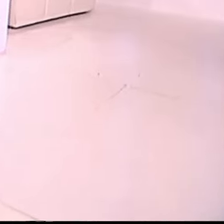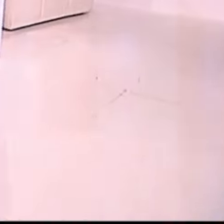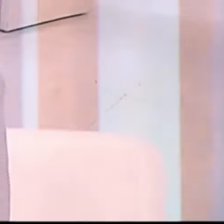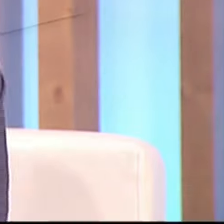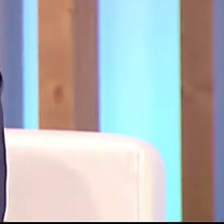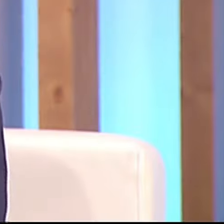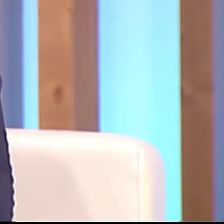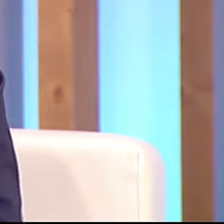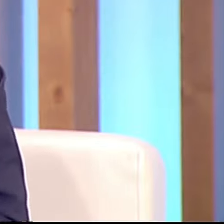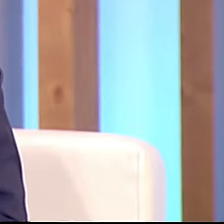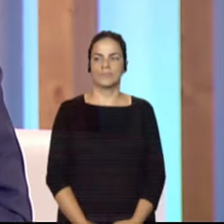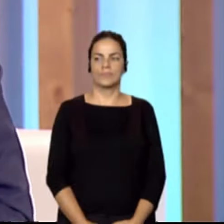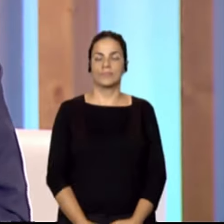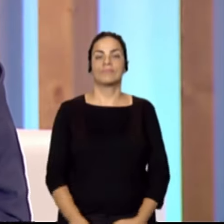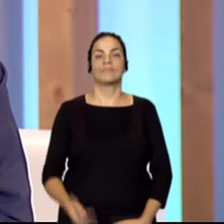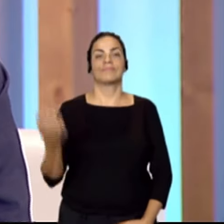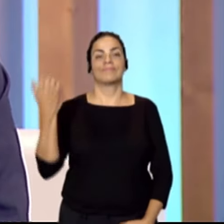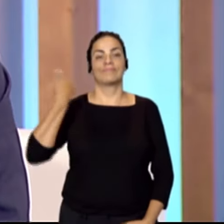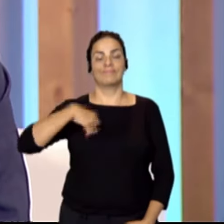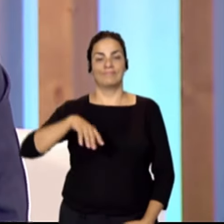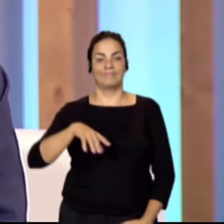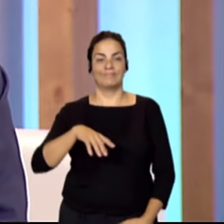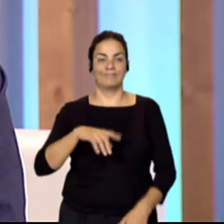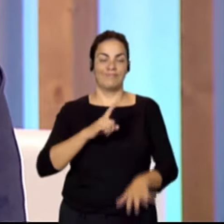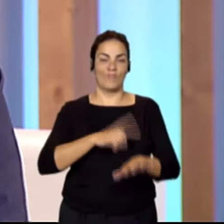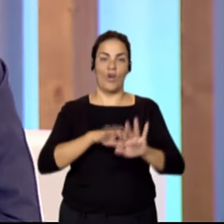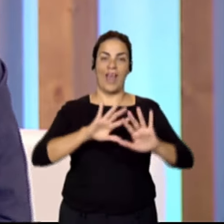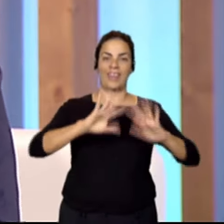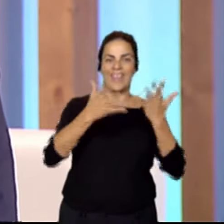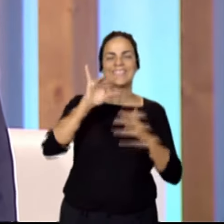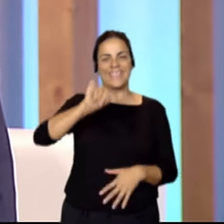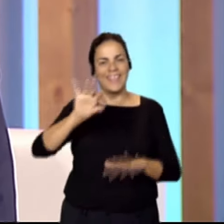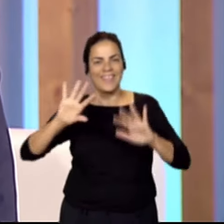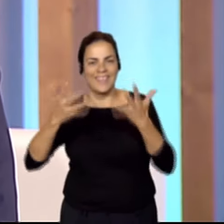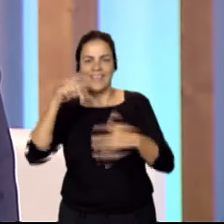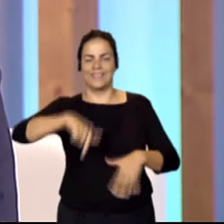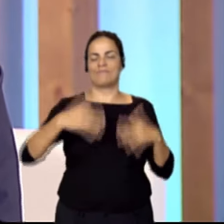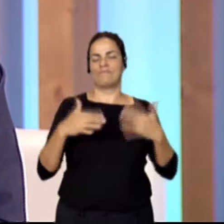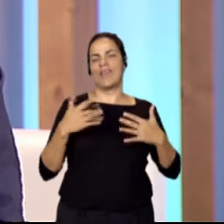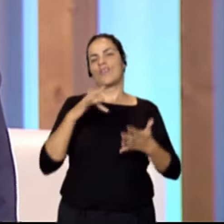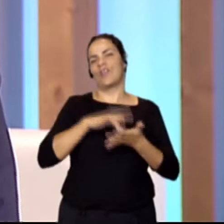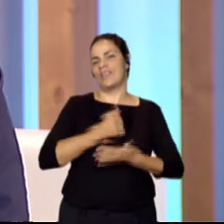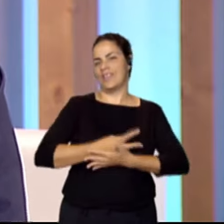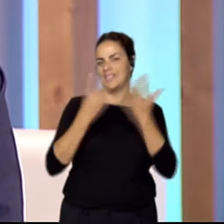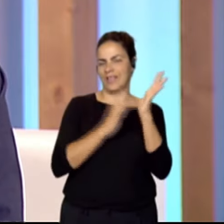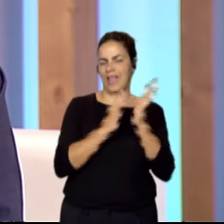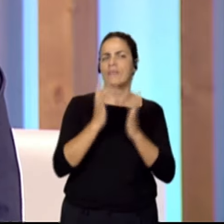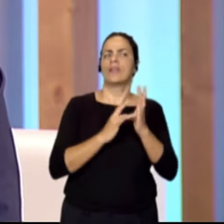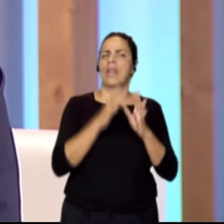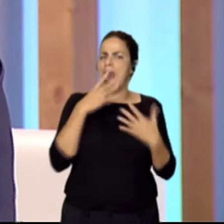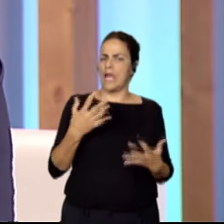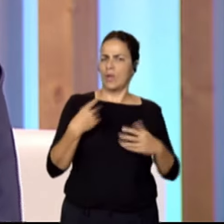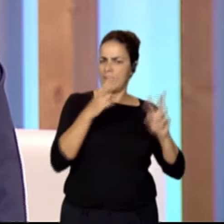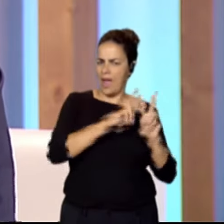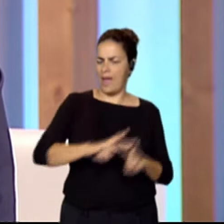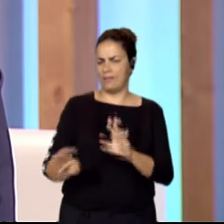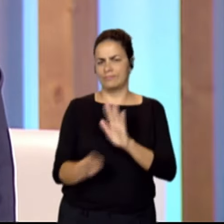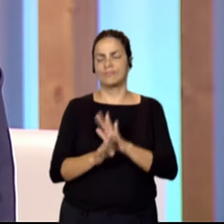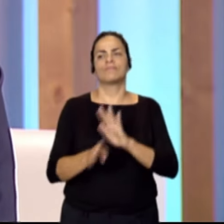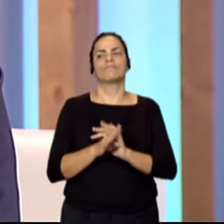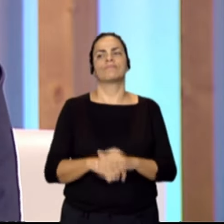ahora pasan 10 minutos de las 10 de la mañana de este miércoles 17 de abril seguimos repasando la actualidad crear un mercado